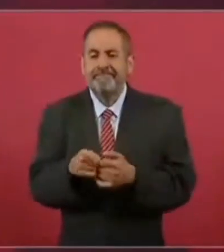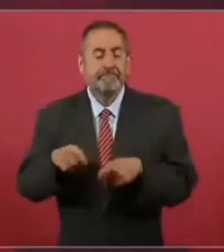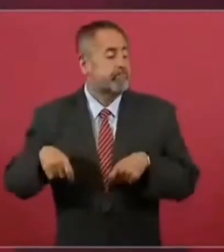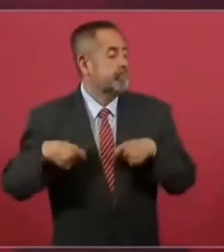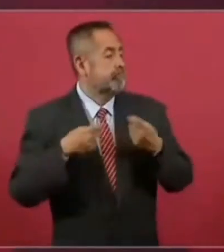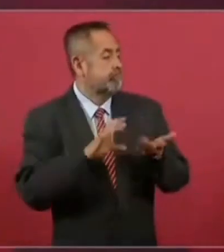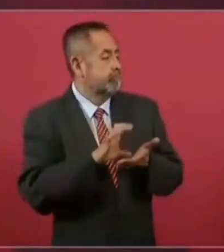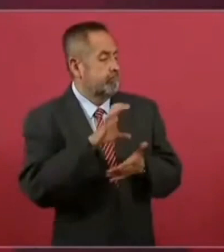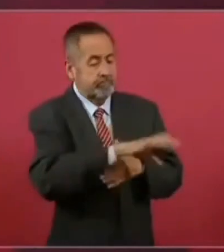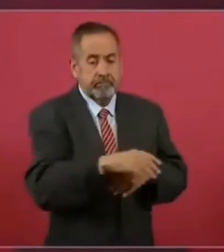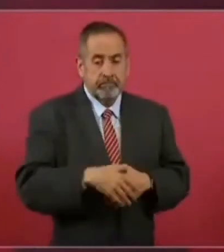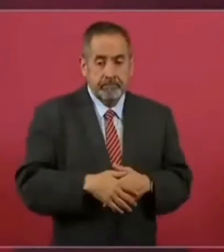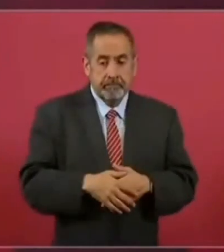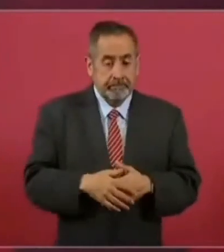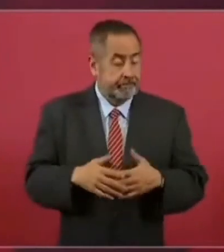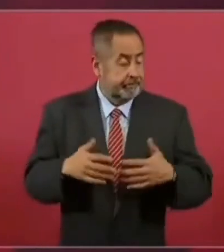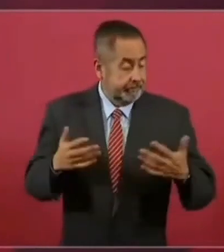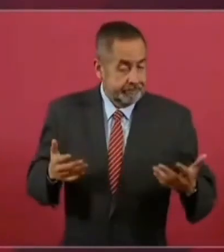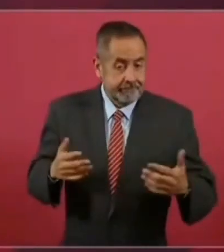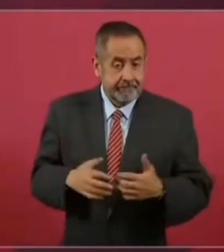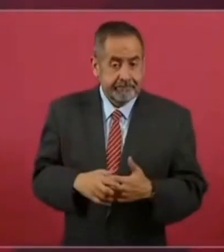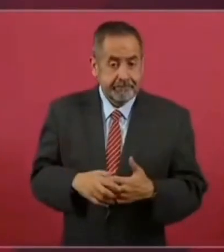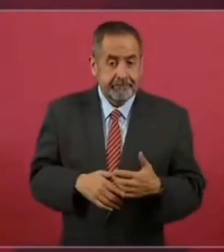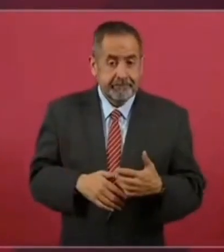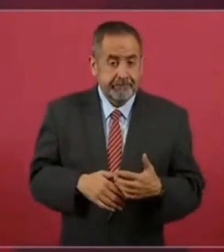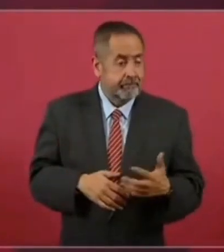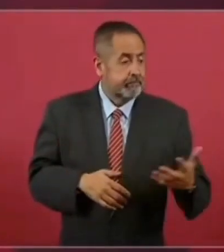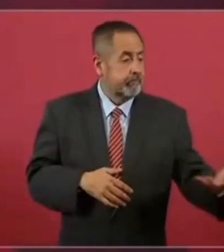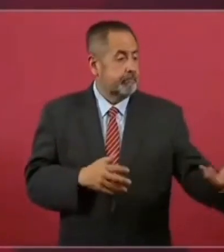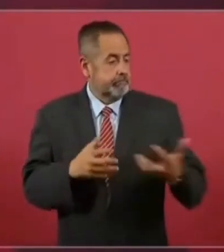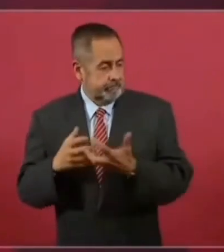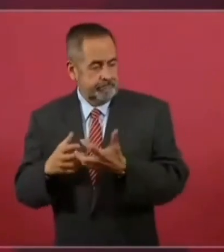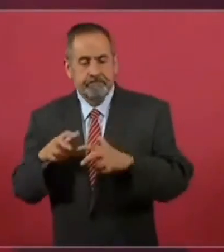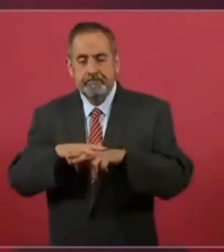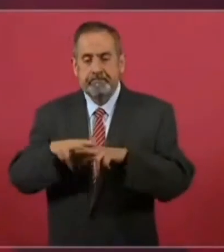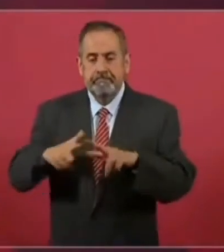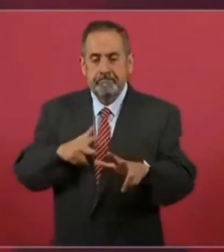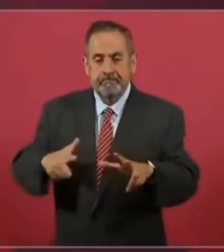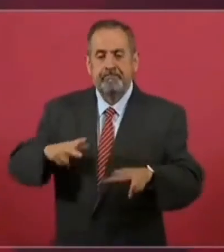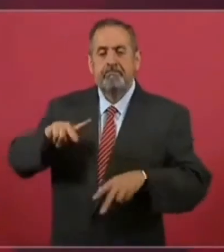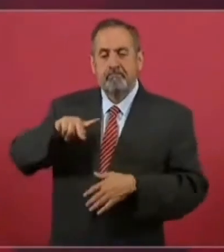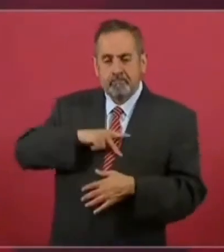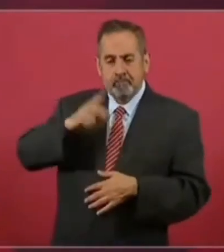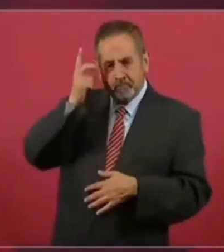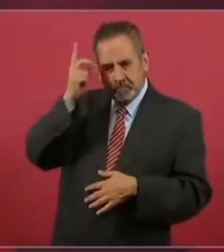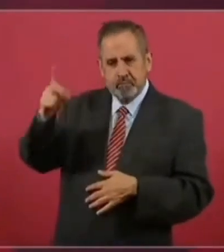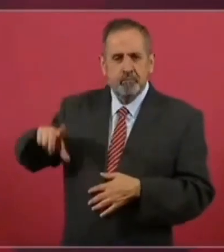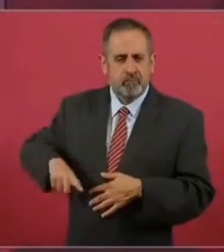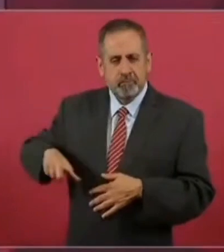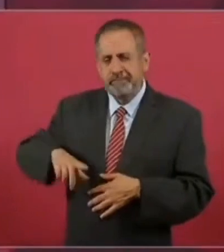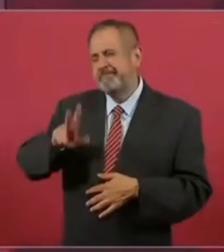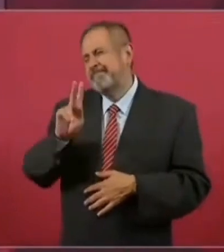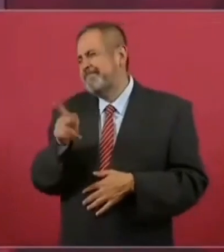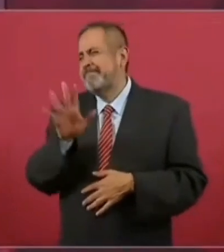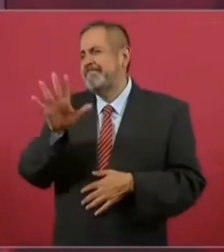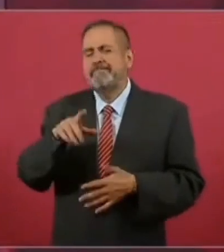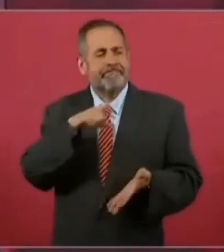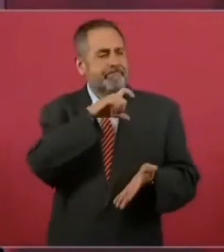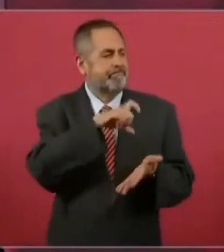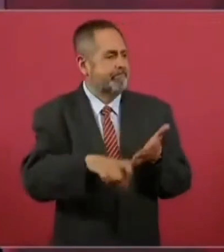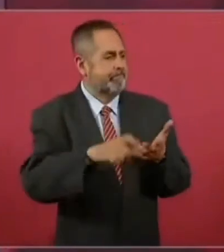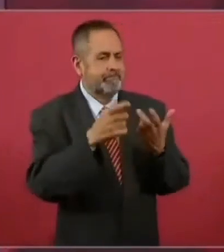y pasan los ferrocarriles a ser propiedad pública. Les compran